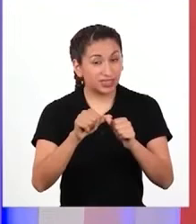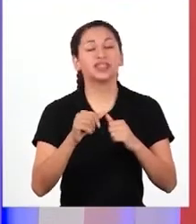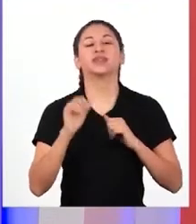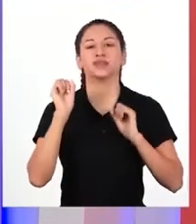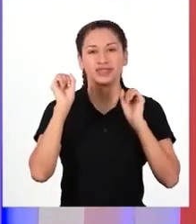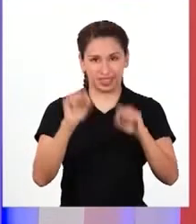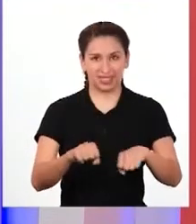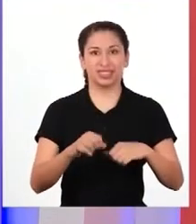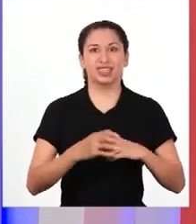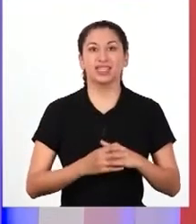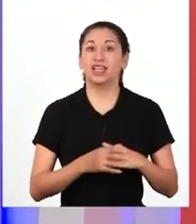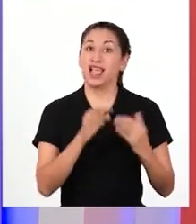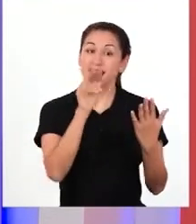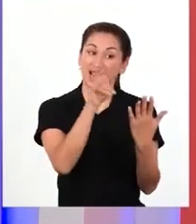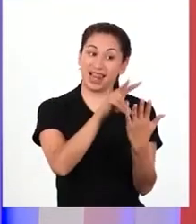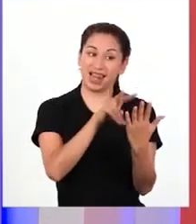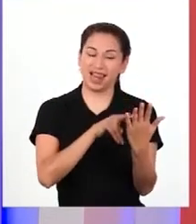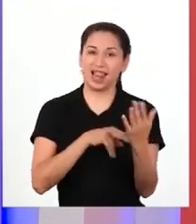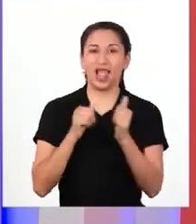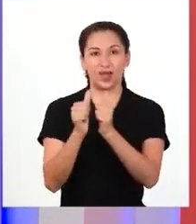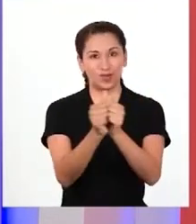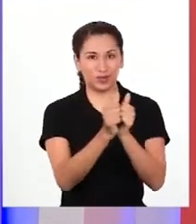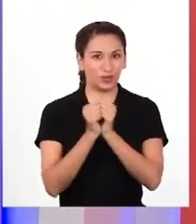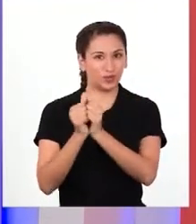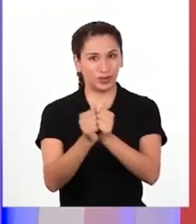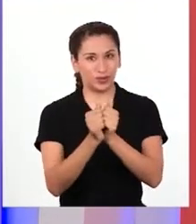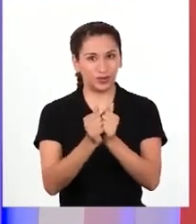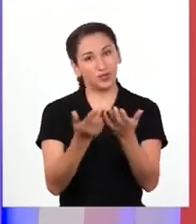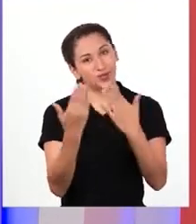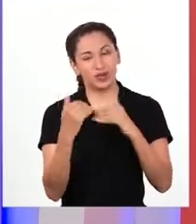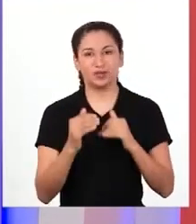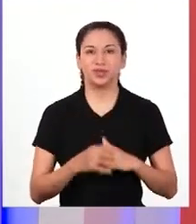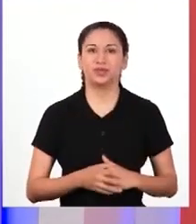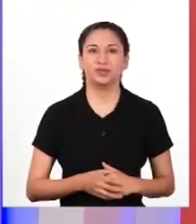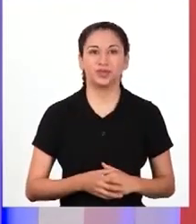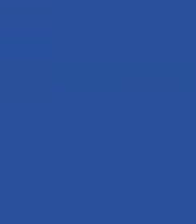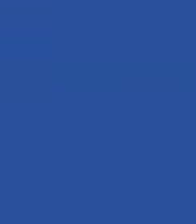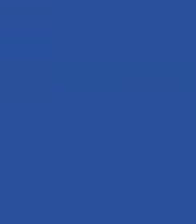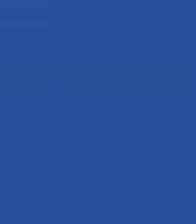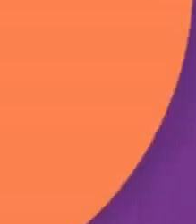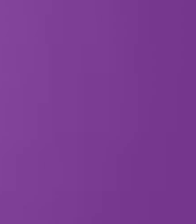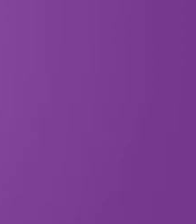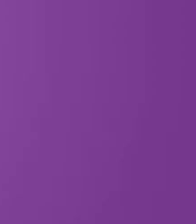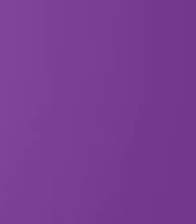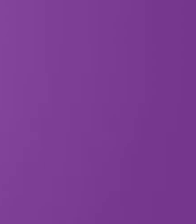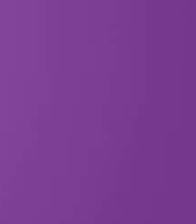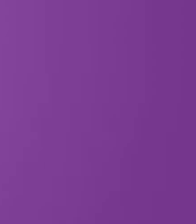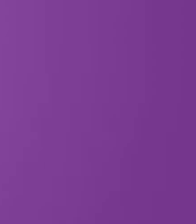a inspirarnos con Leemos Juntos. Adelante.